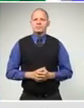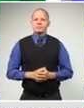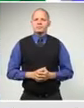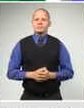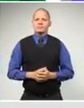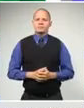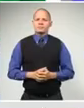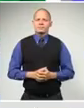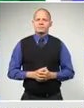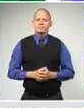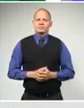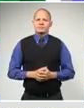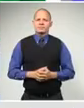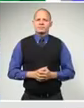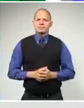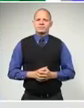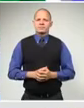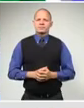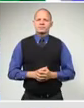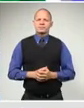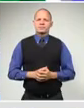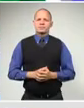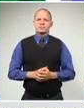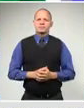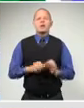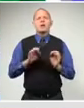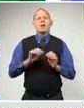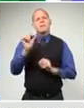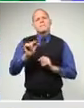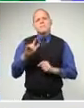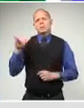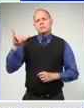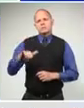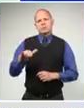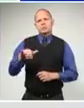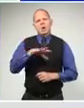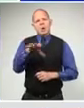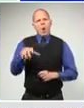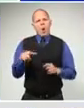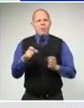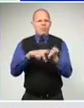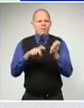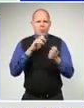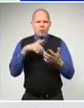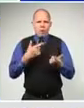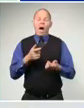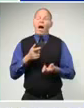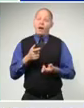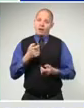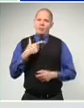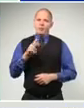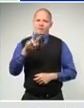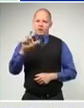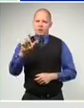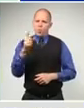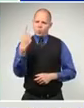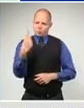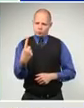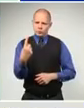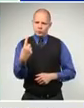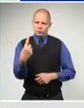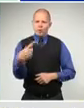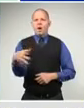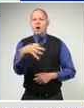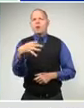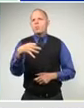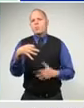Estos casos importados pertenecen a la provincia de Villa Clara, un caso, el municipio